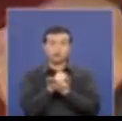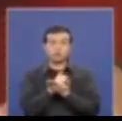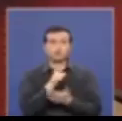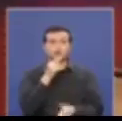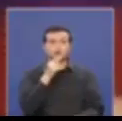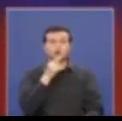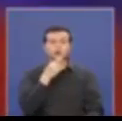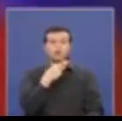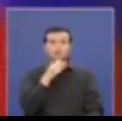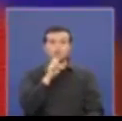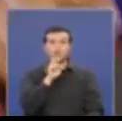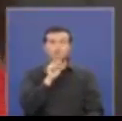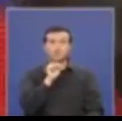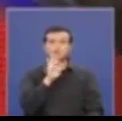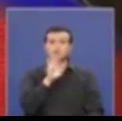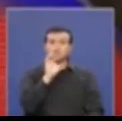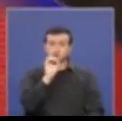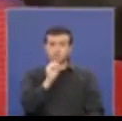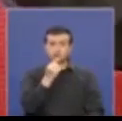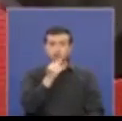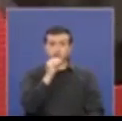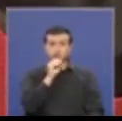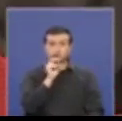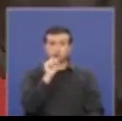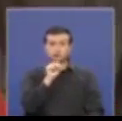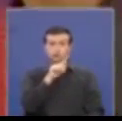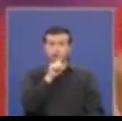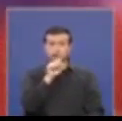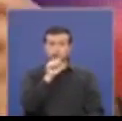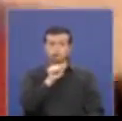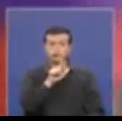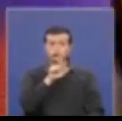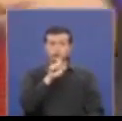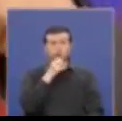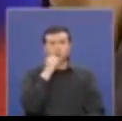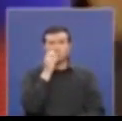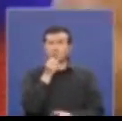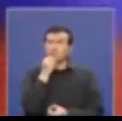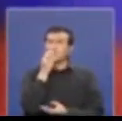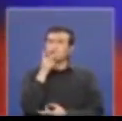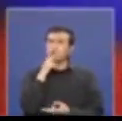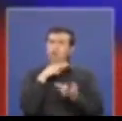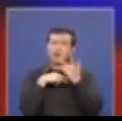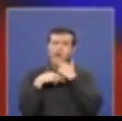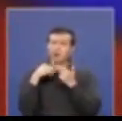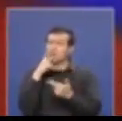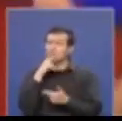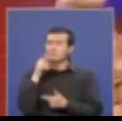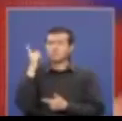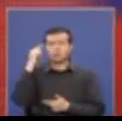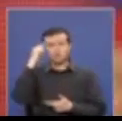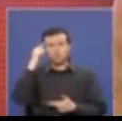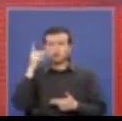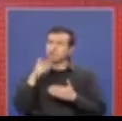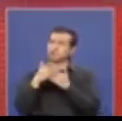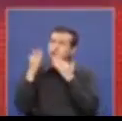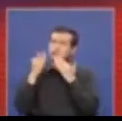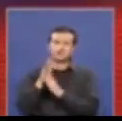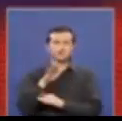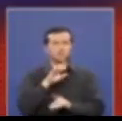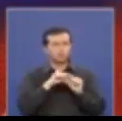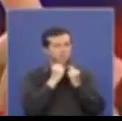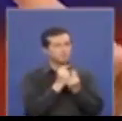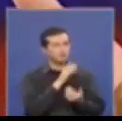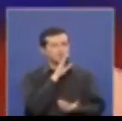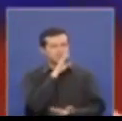Ernesto González, de aquí, de Tulcán, y que ha salido a hablar contra el gobierno y le ha dado palestra la prensa de